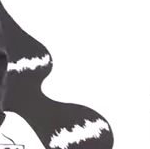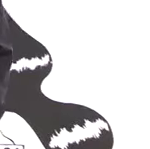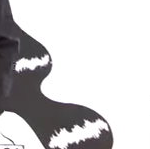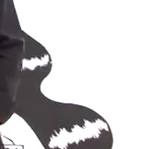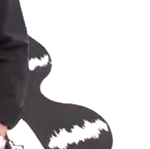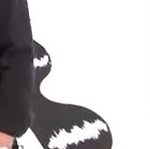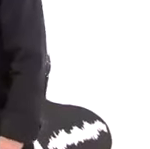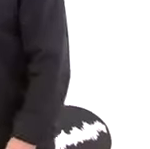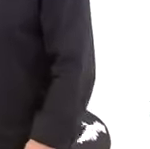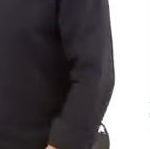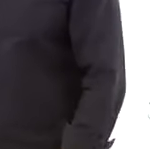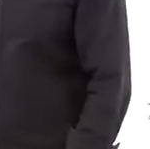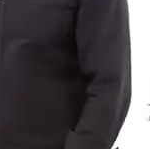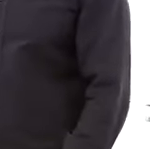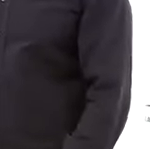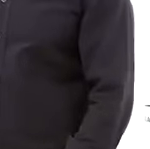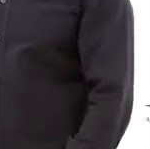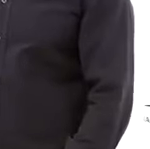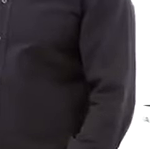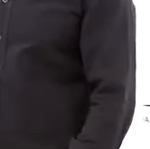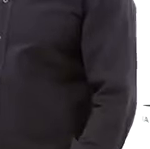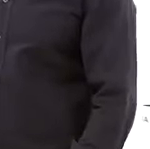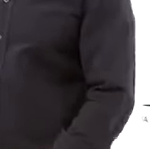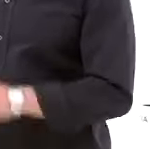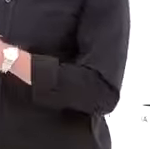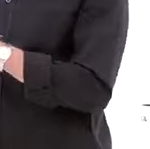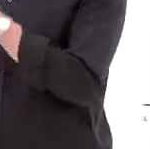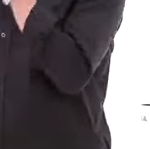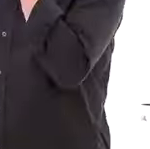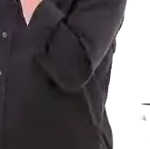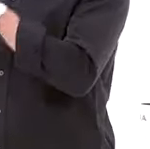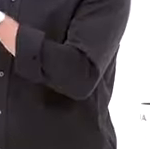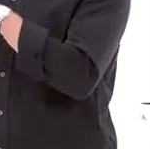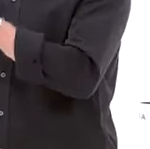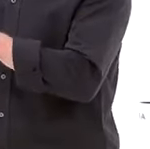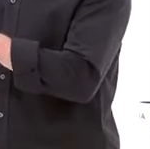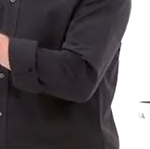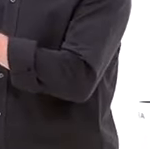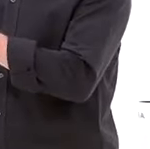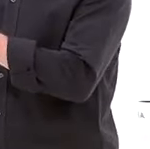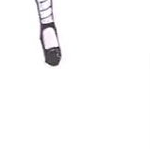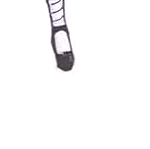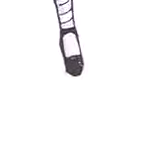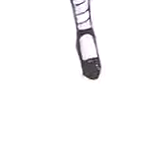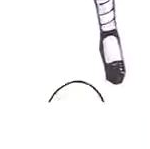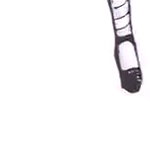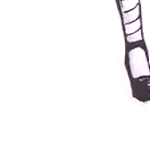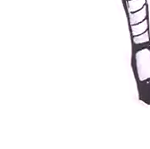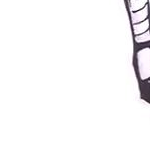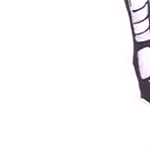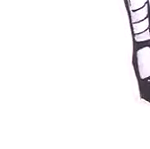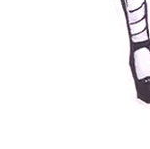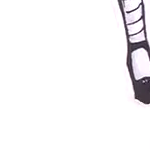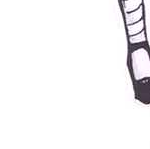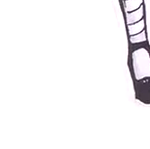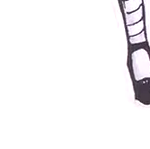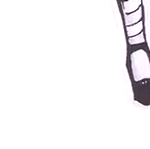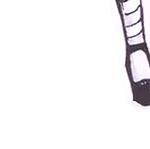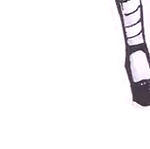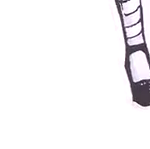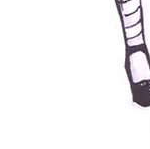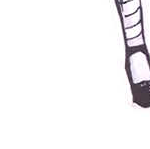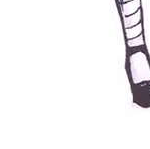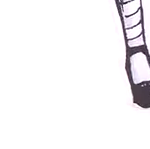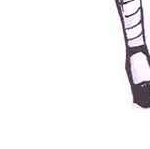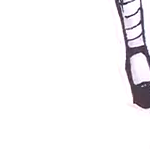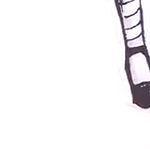el director de la Unidad de Inteligencia Financiera de la Secretaría de Hacienda, el doctor Santiago Nieto. Este jueves a las 20